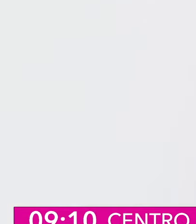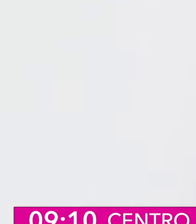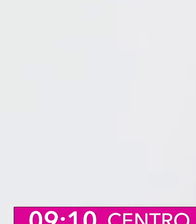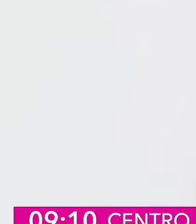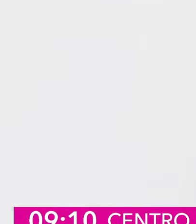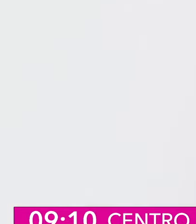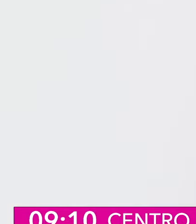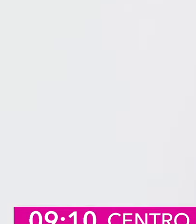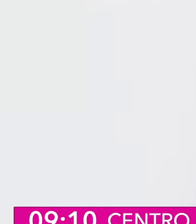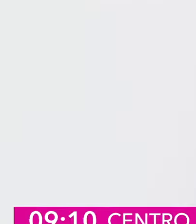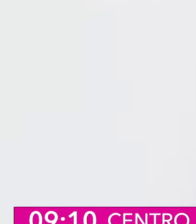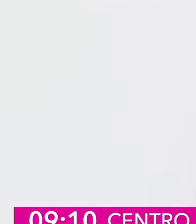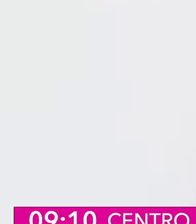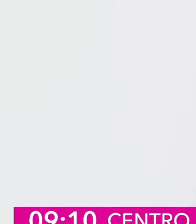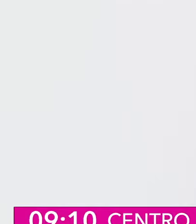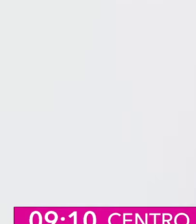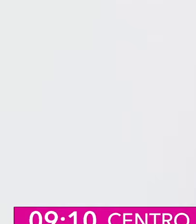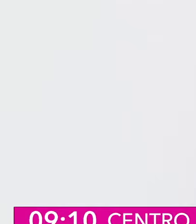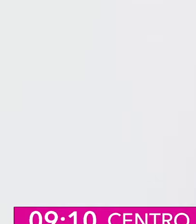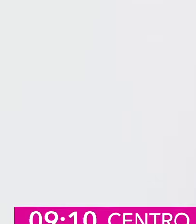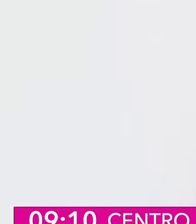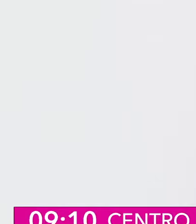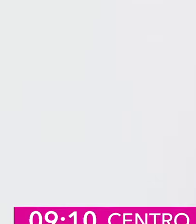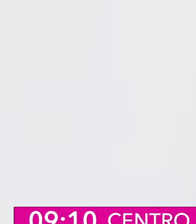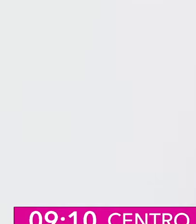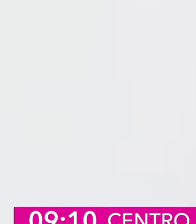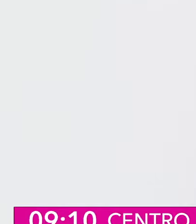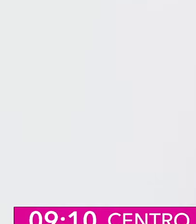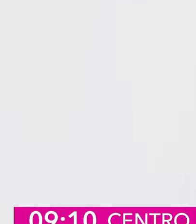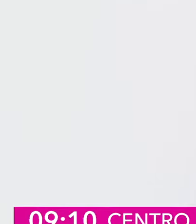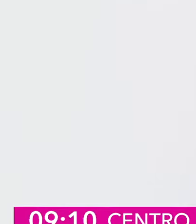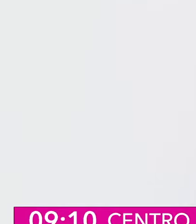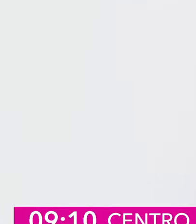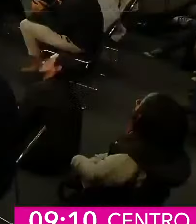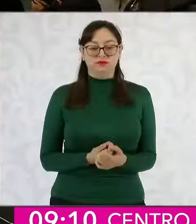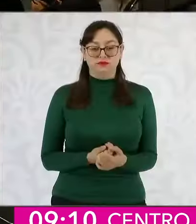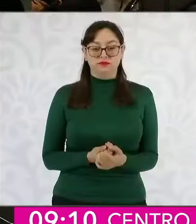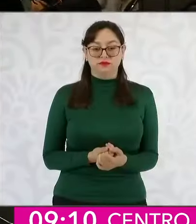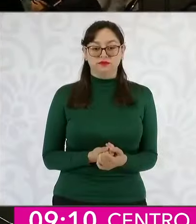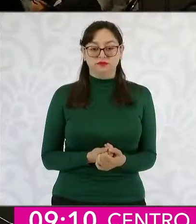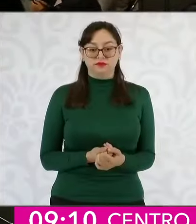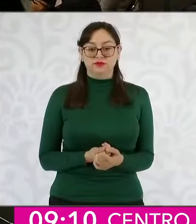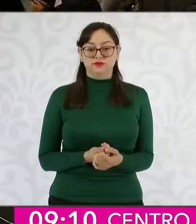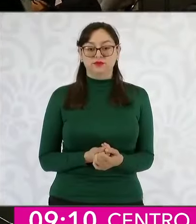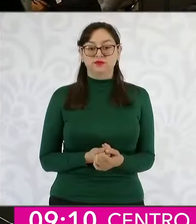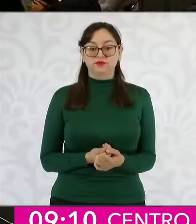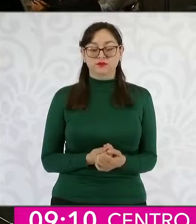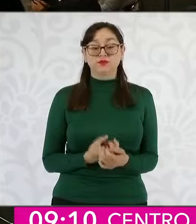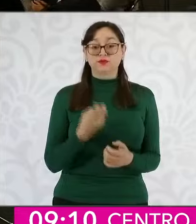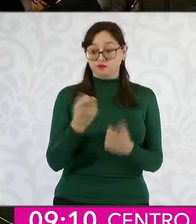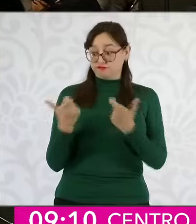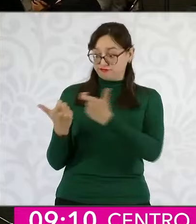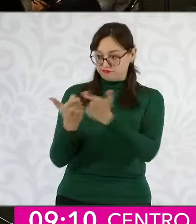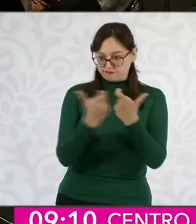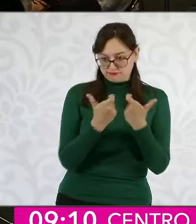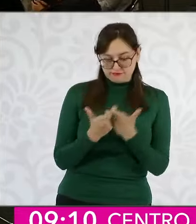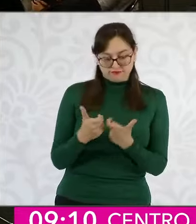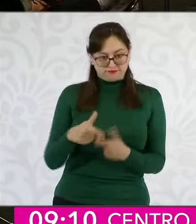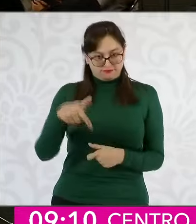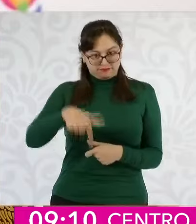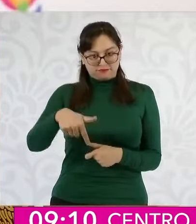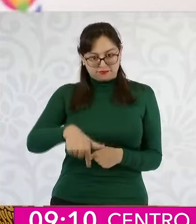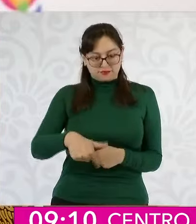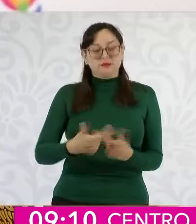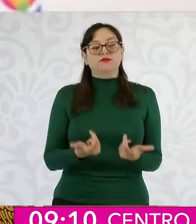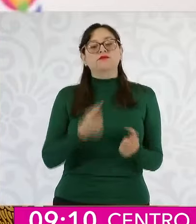Entonces, eso evita que se dispersen los recursos que tenemos desde el sector público. Y al mismo tiempo, pues,